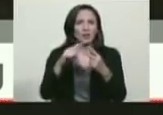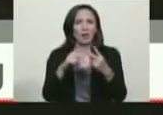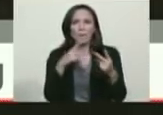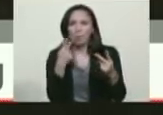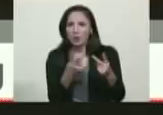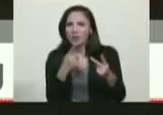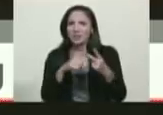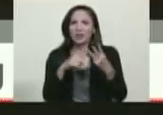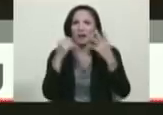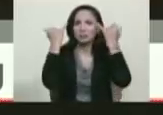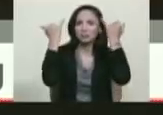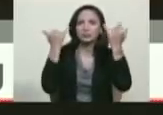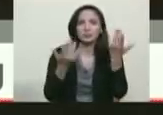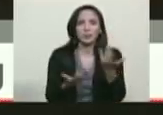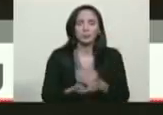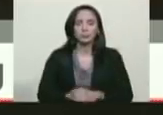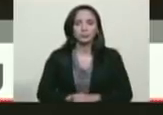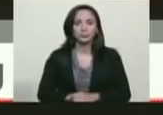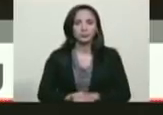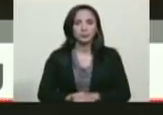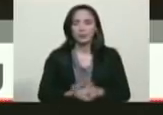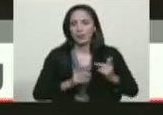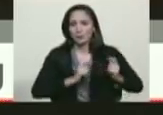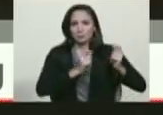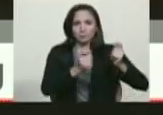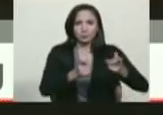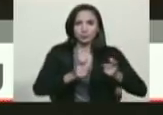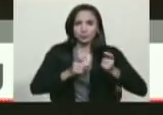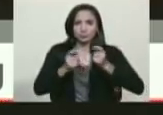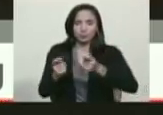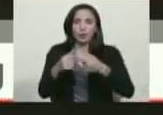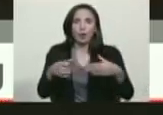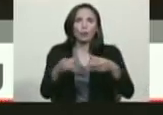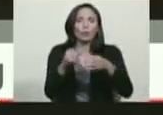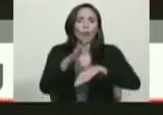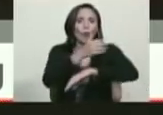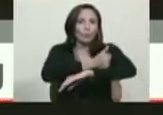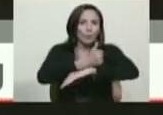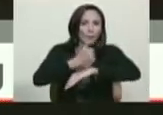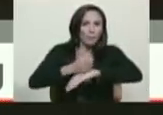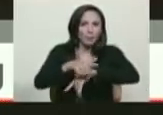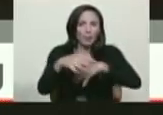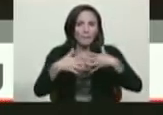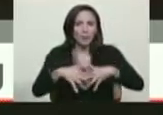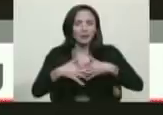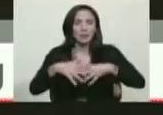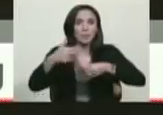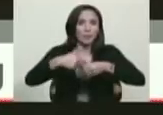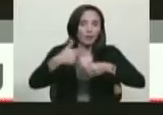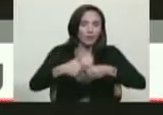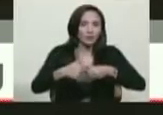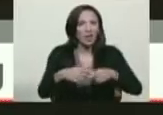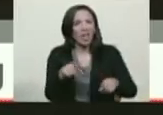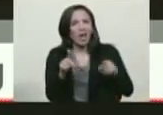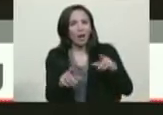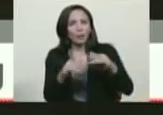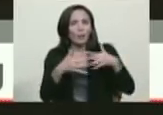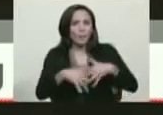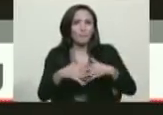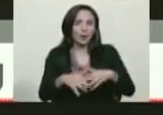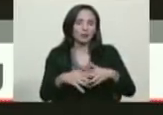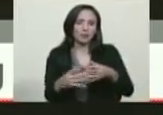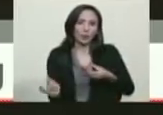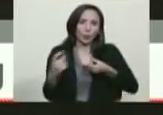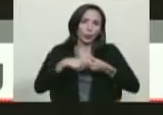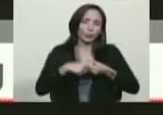nacional. Contiene designaciones de autoridades a la Junta Directiva de PDVSA y de algunas de sus empresas filiales, las